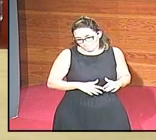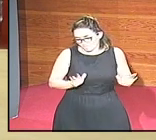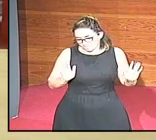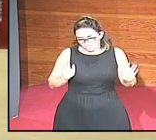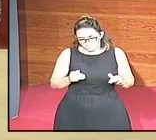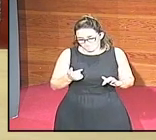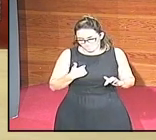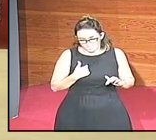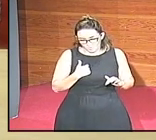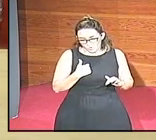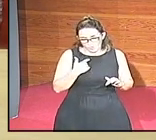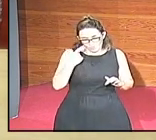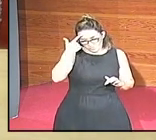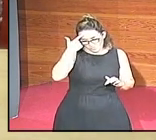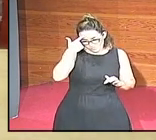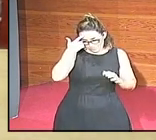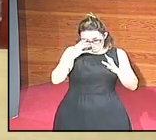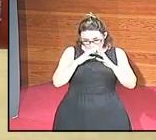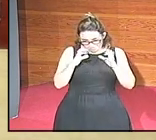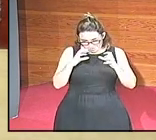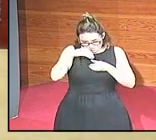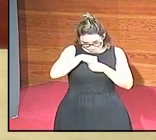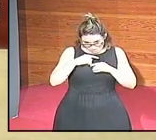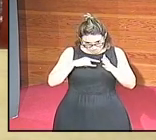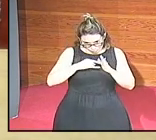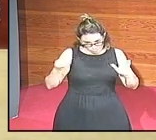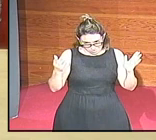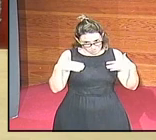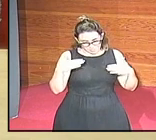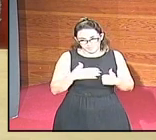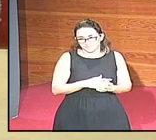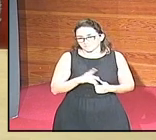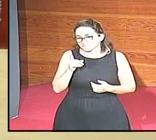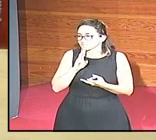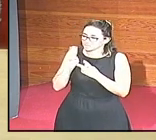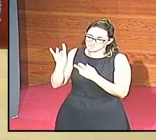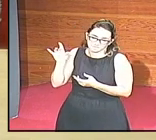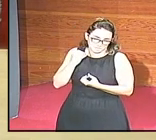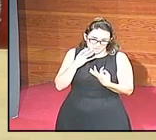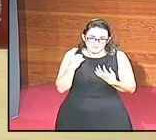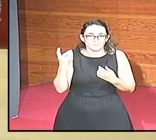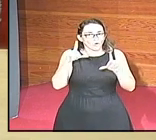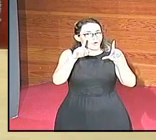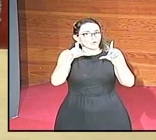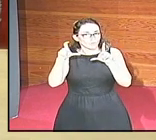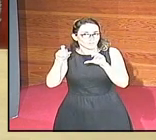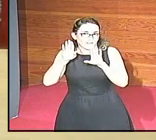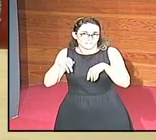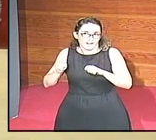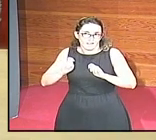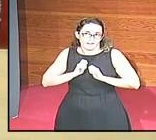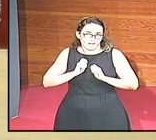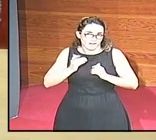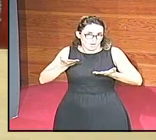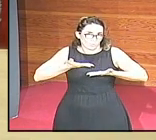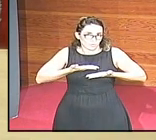No existe, en mi cabeza no ha llegado la tecnología de las lentes largas. Pues bien, a través de tus fotos nos das una visión